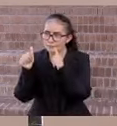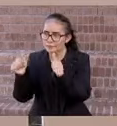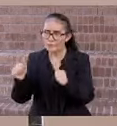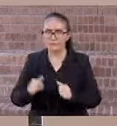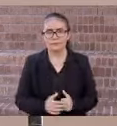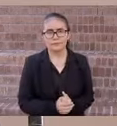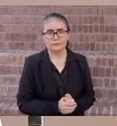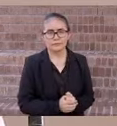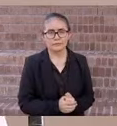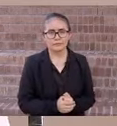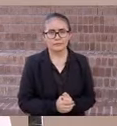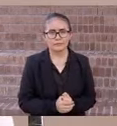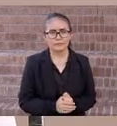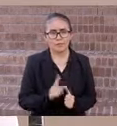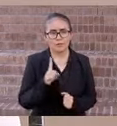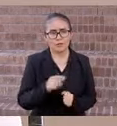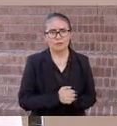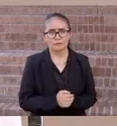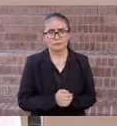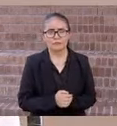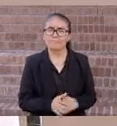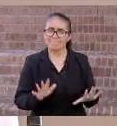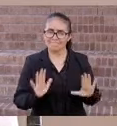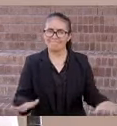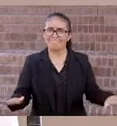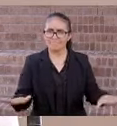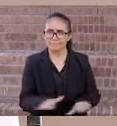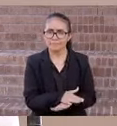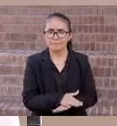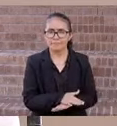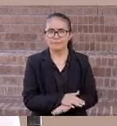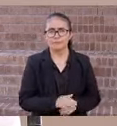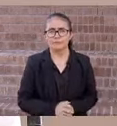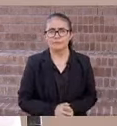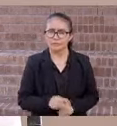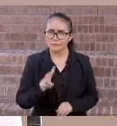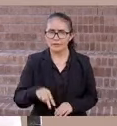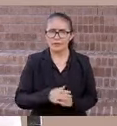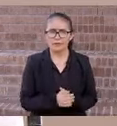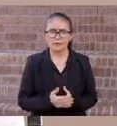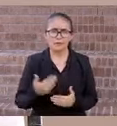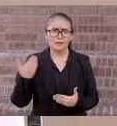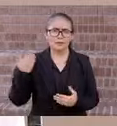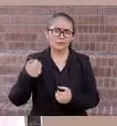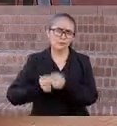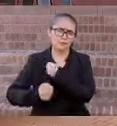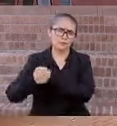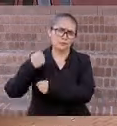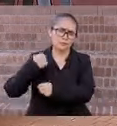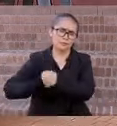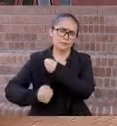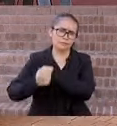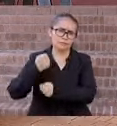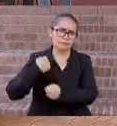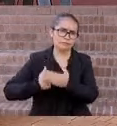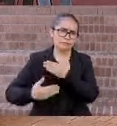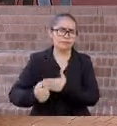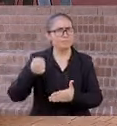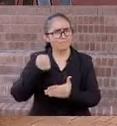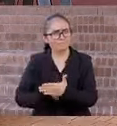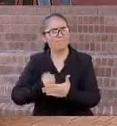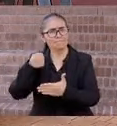llevar a cabo un verdadero cambio así tardamos muchos años luchando